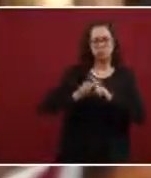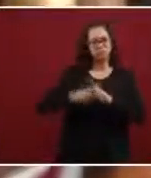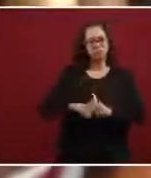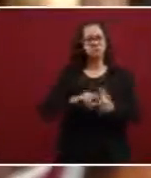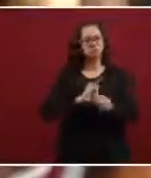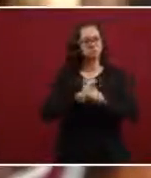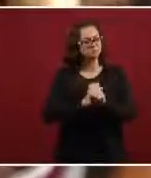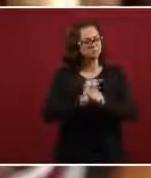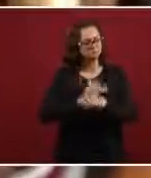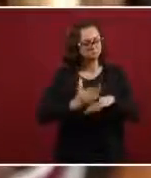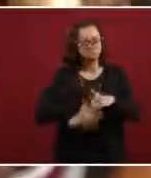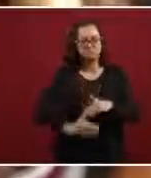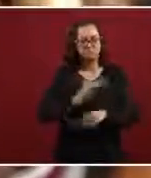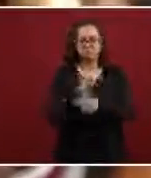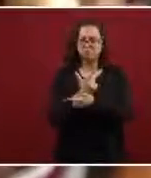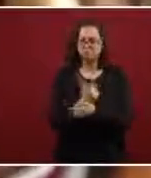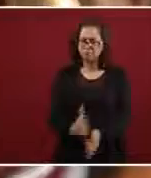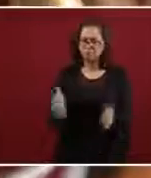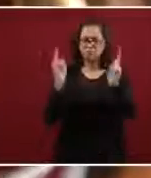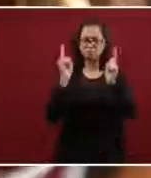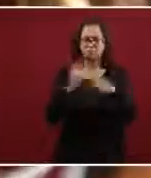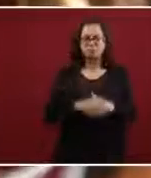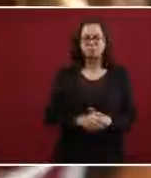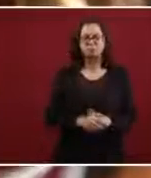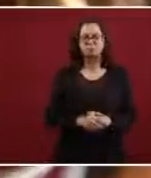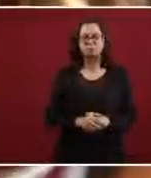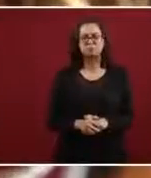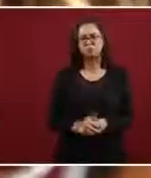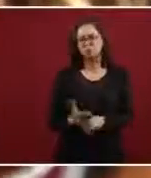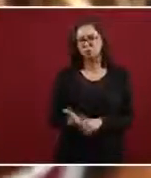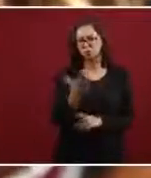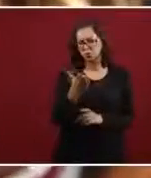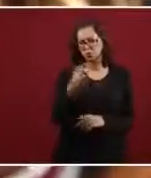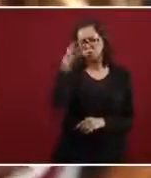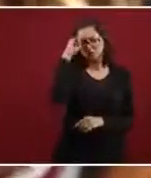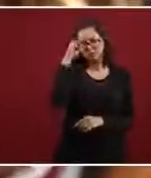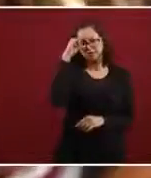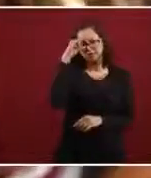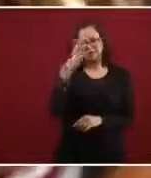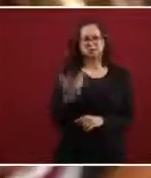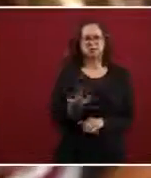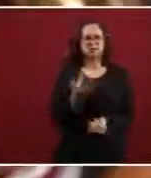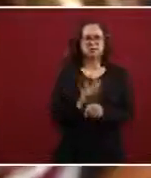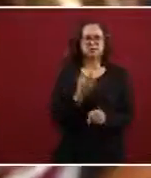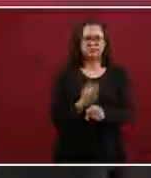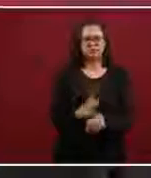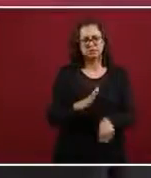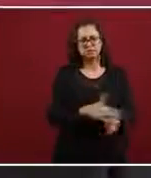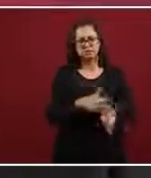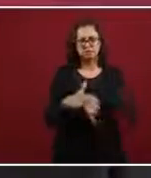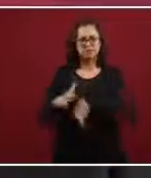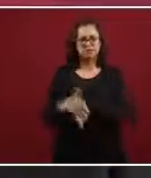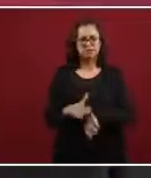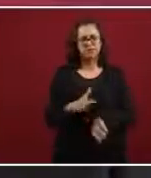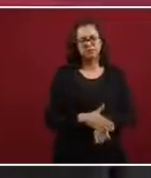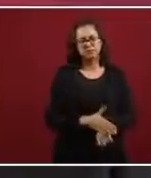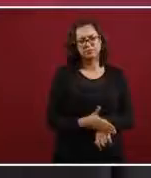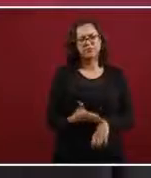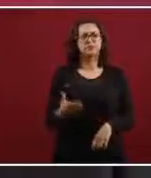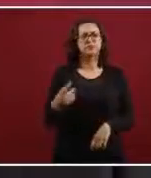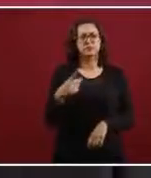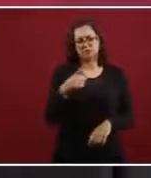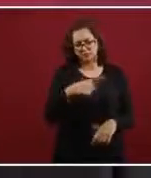investigaciones con libertad de quien tiene que hacer la investigación. ¿Usted estaría en la dinámica de solicitar, pedir